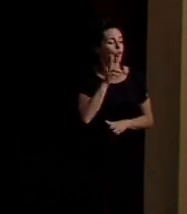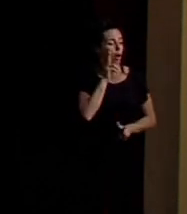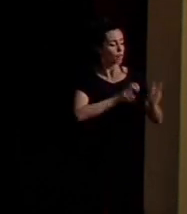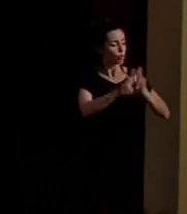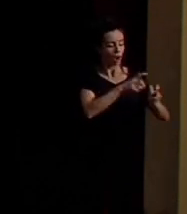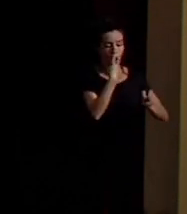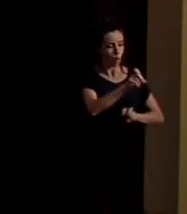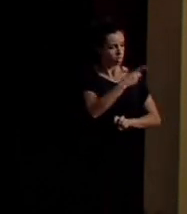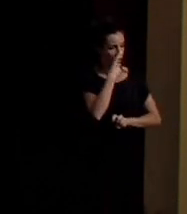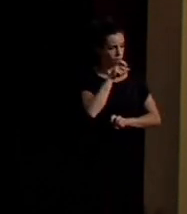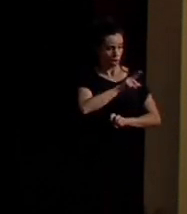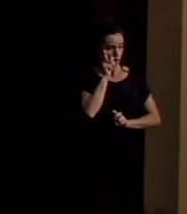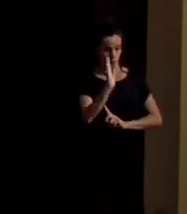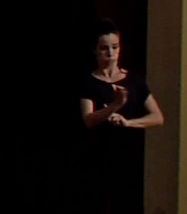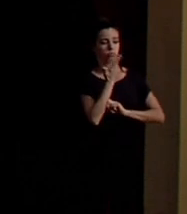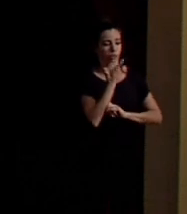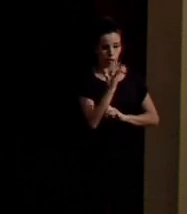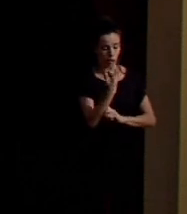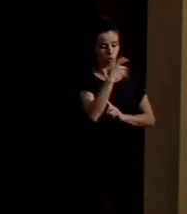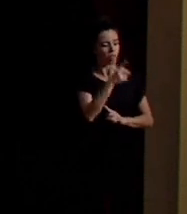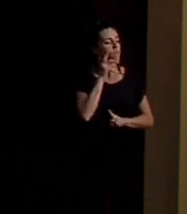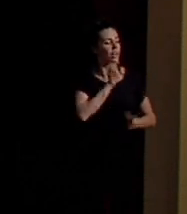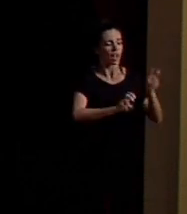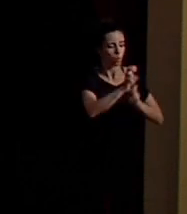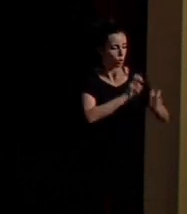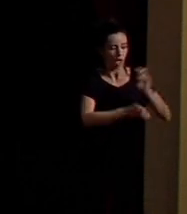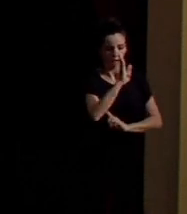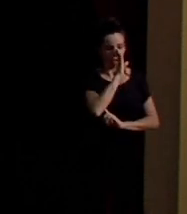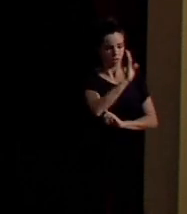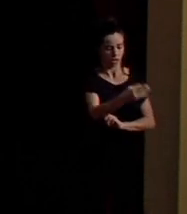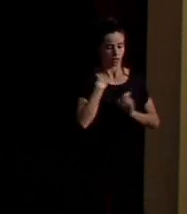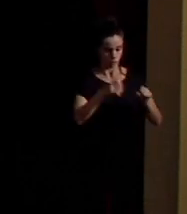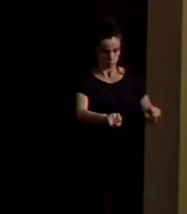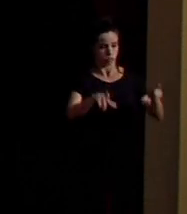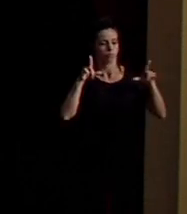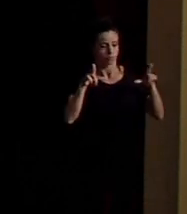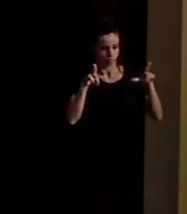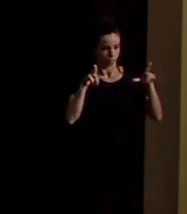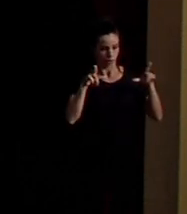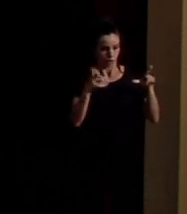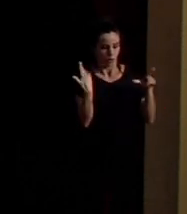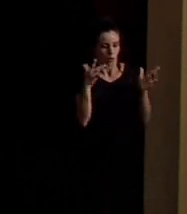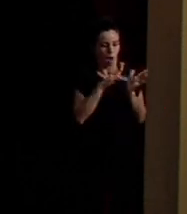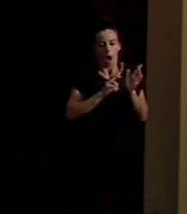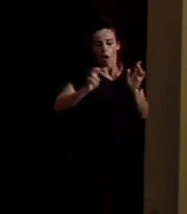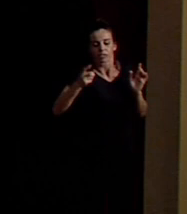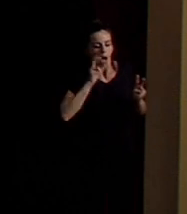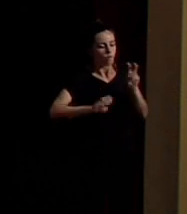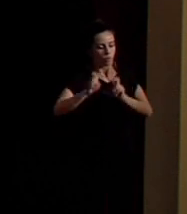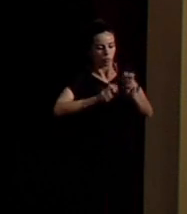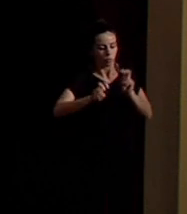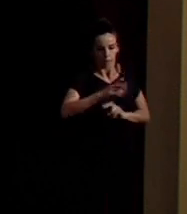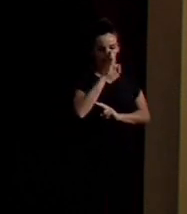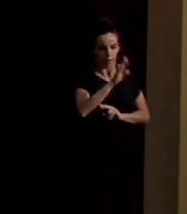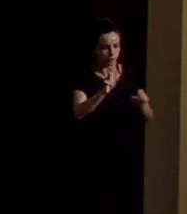se ha explicado ya también aquí, no hace falta ni siquiera buscarlo, sino que directamente nos aparece al hilo de cualquier otra búsqueda, ¿no?, que, por